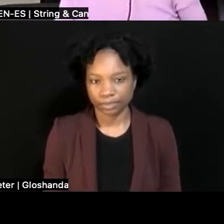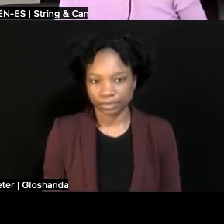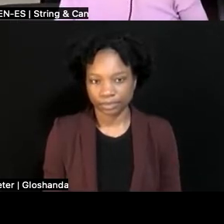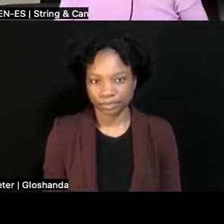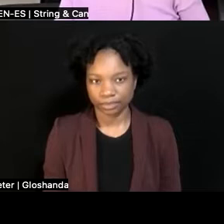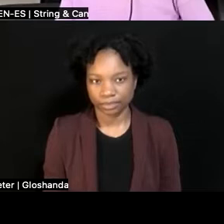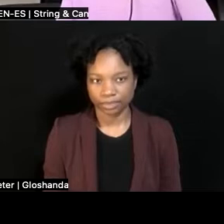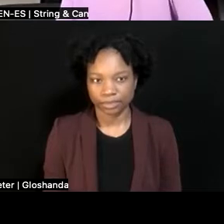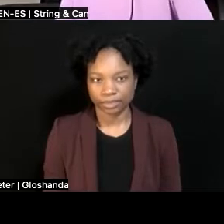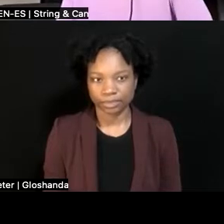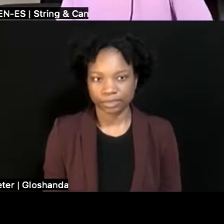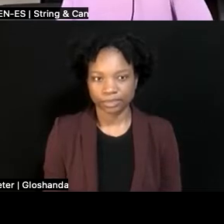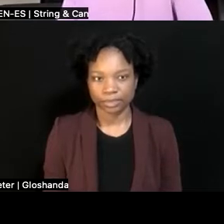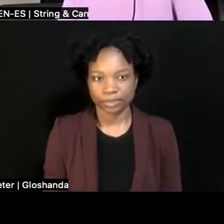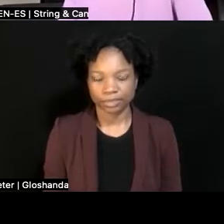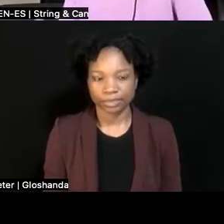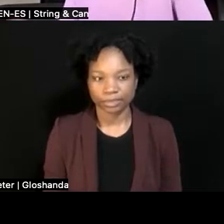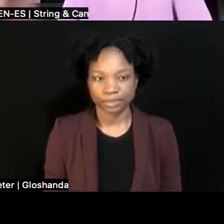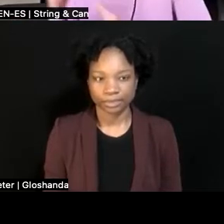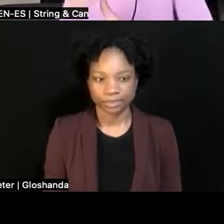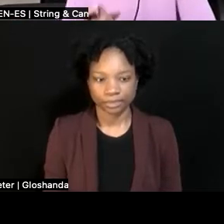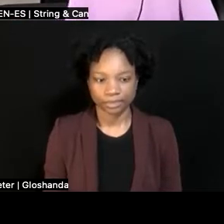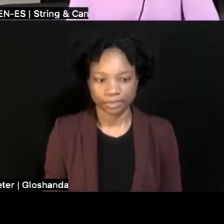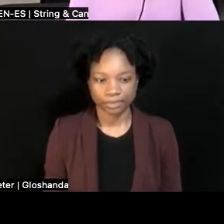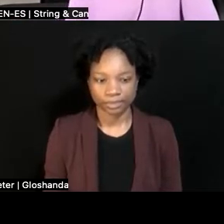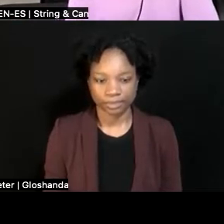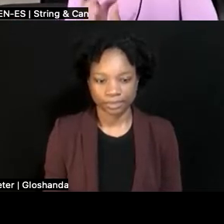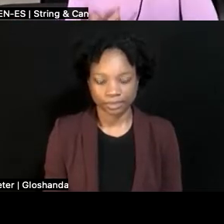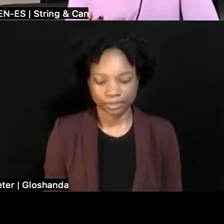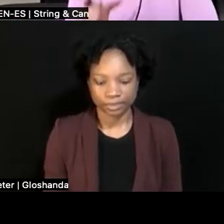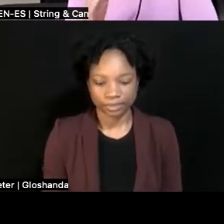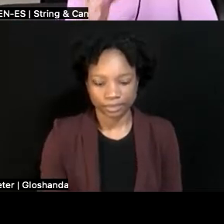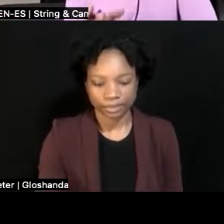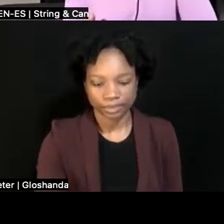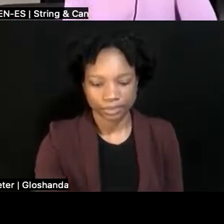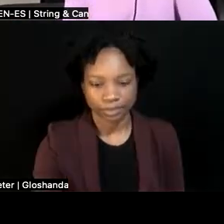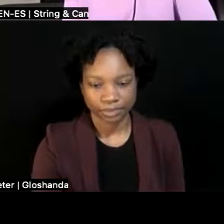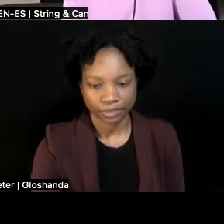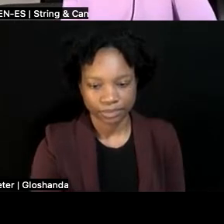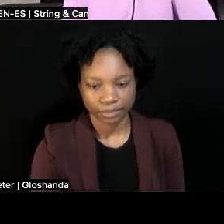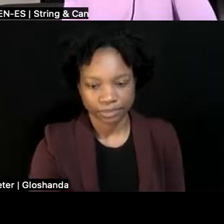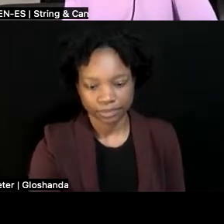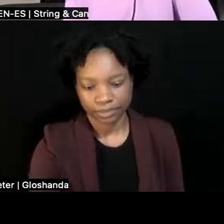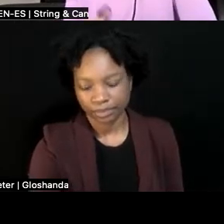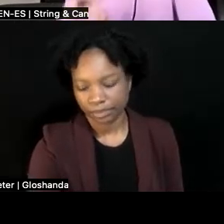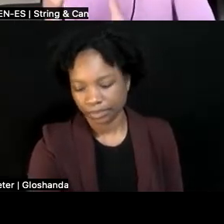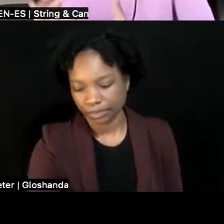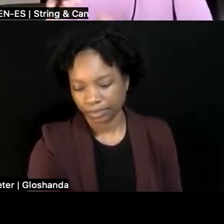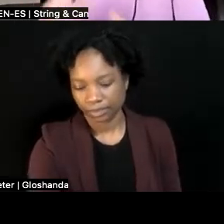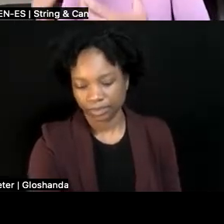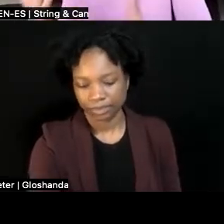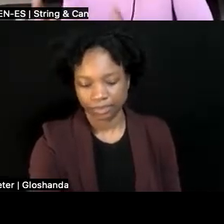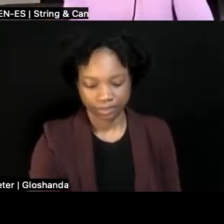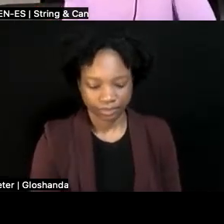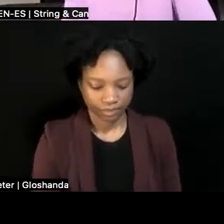mucho también el trabajo que está haciendo para, a la vez de luchar contra esas injusticias, de enaltecer,